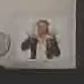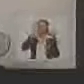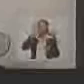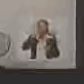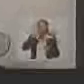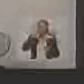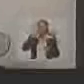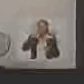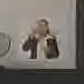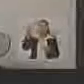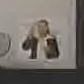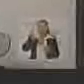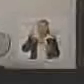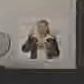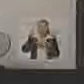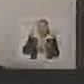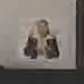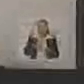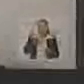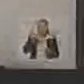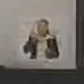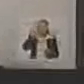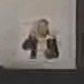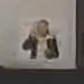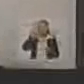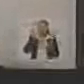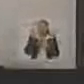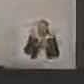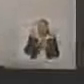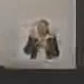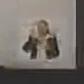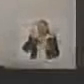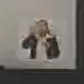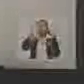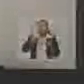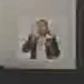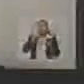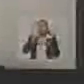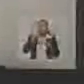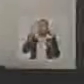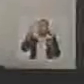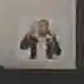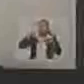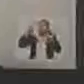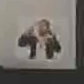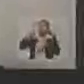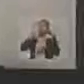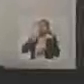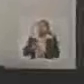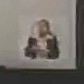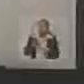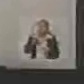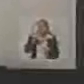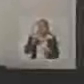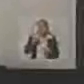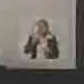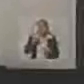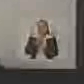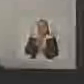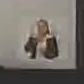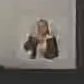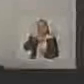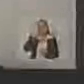no continuemos viendo cómo decaen nuestros servicios públicos. Es así, vecino, que te invito a que este 7 de